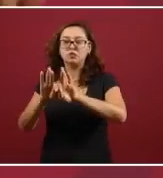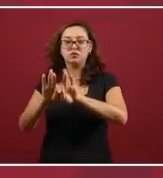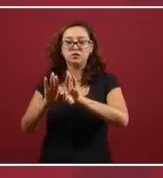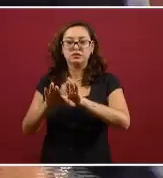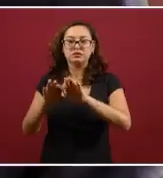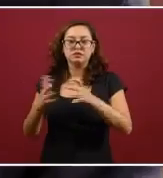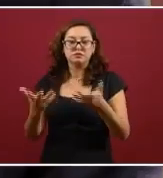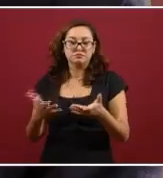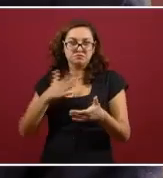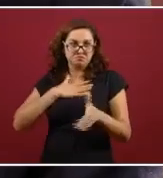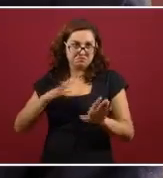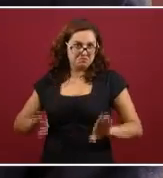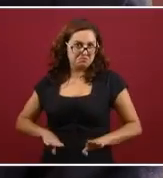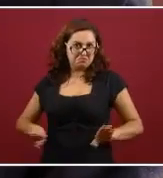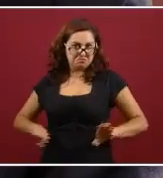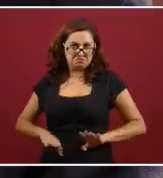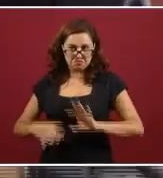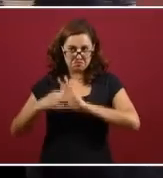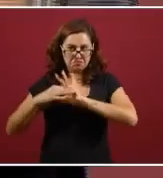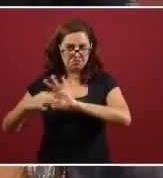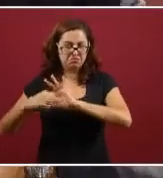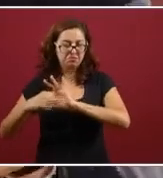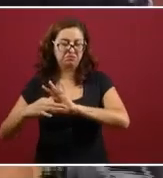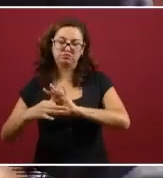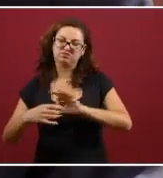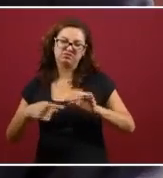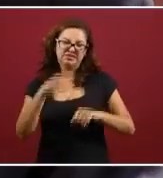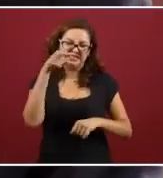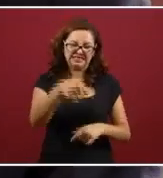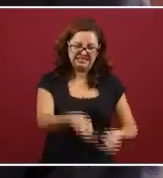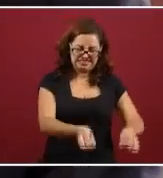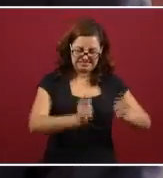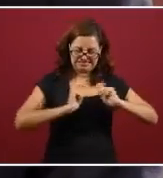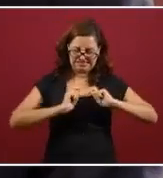luchar por mis principios. Y lo hice público.